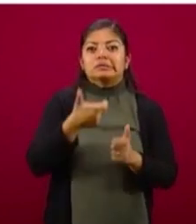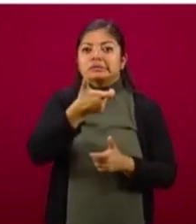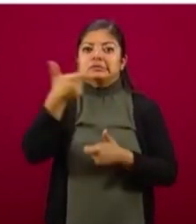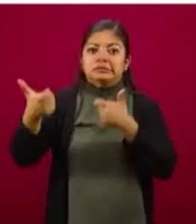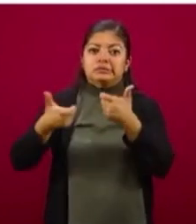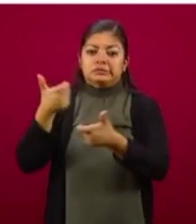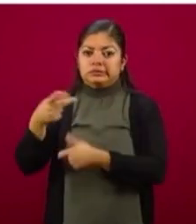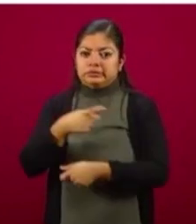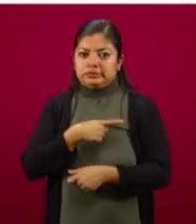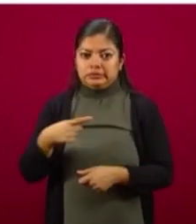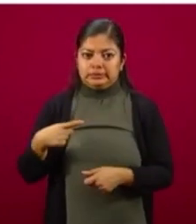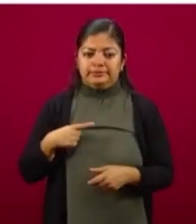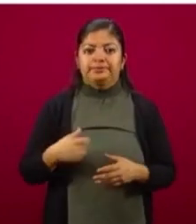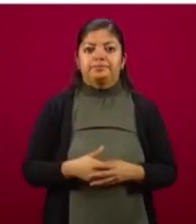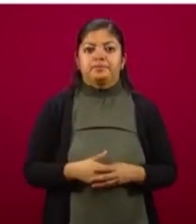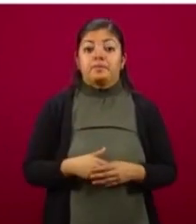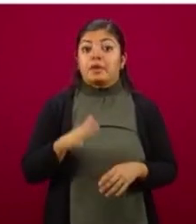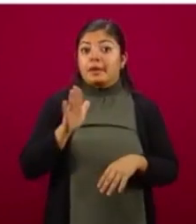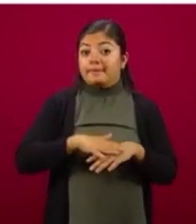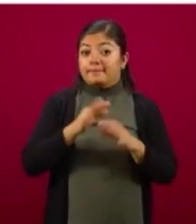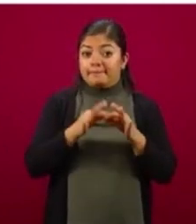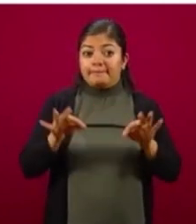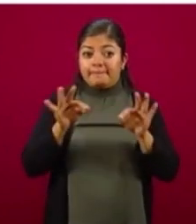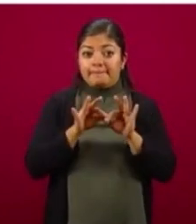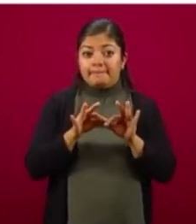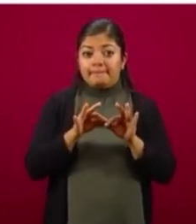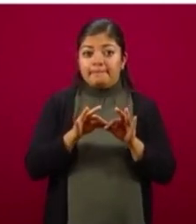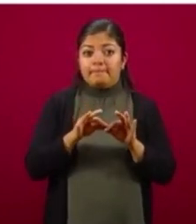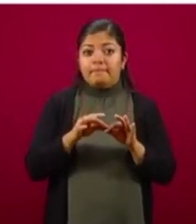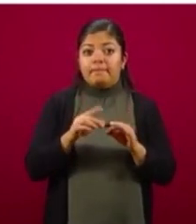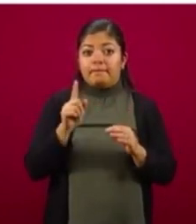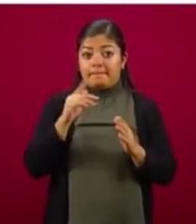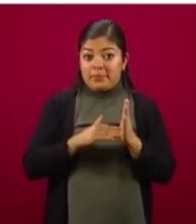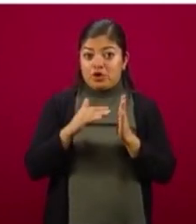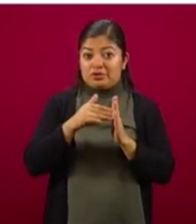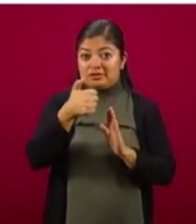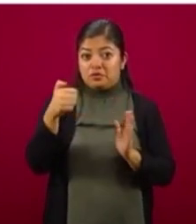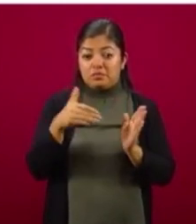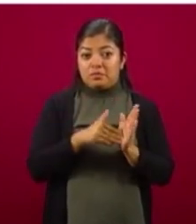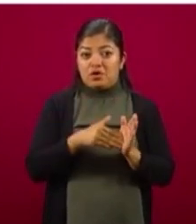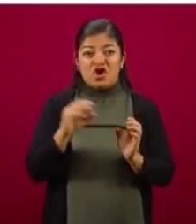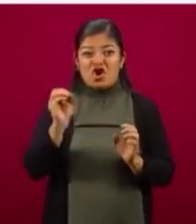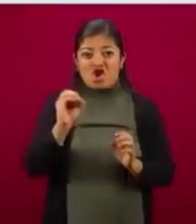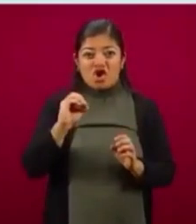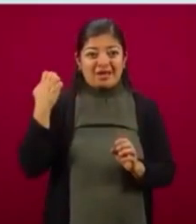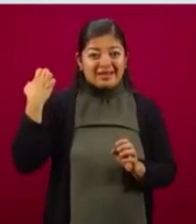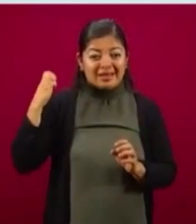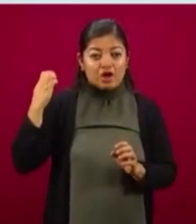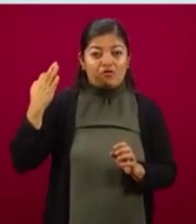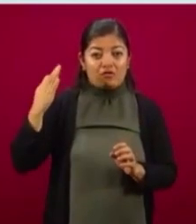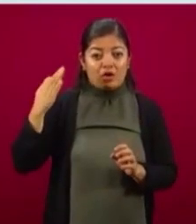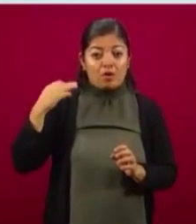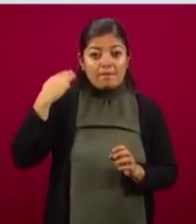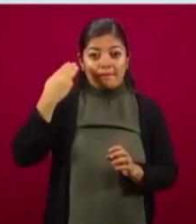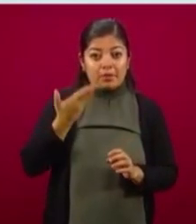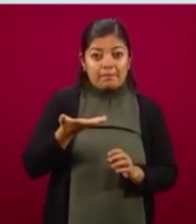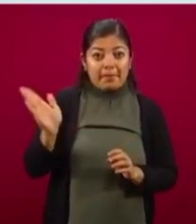estas personas, el 1,600,000 que no fueron dados de baja en enero, febrero y marzo,